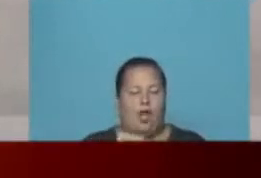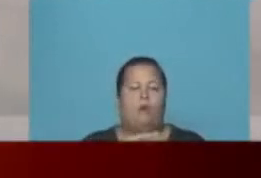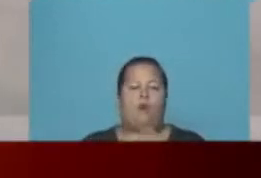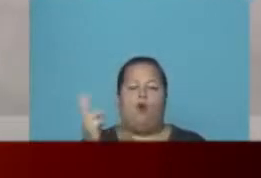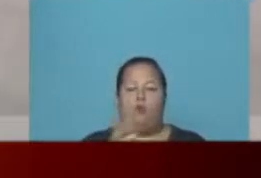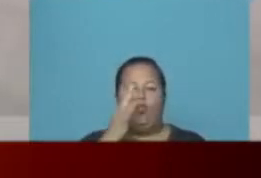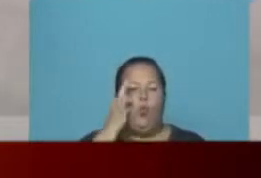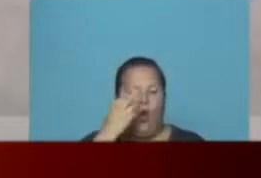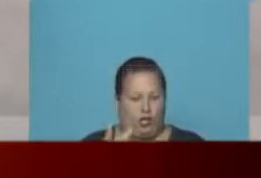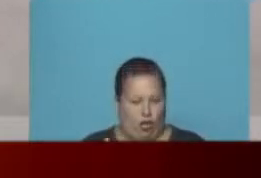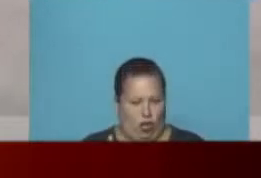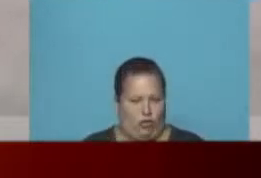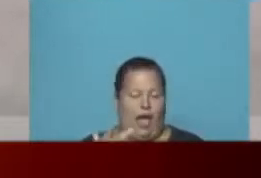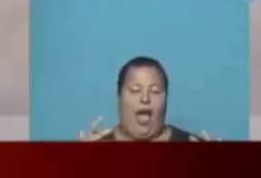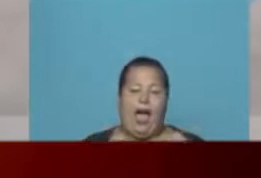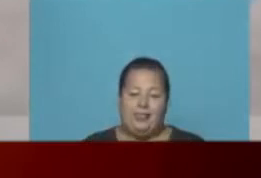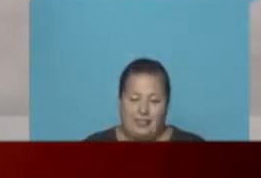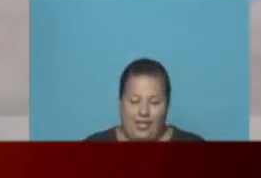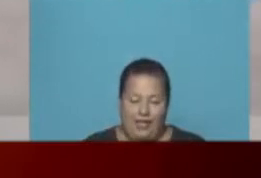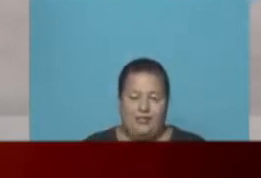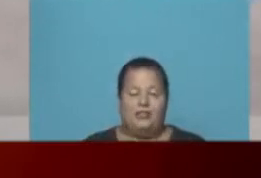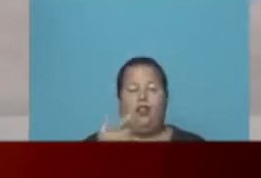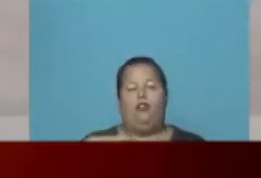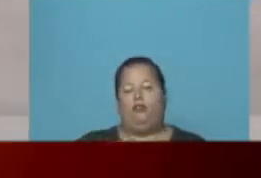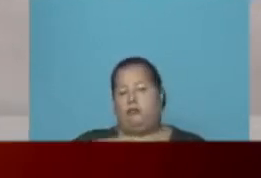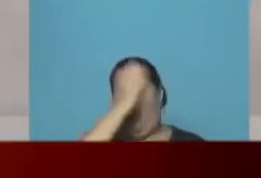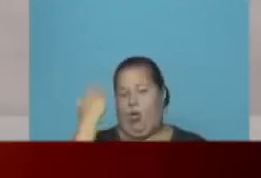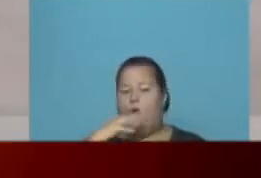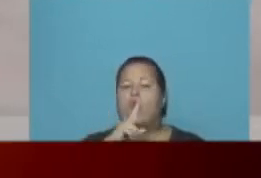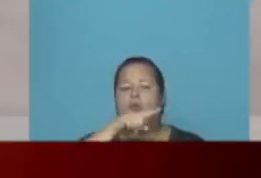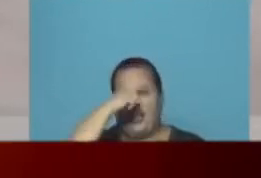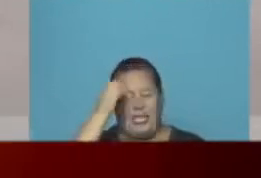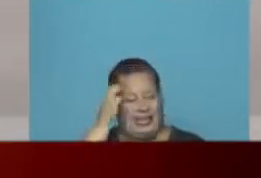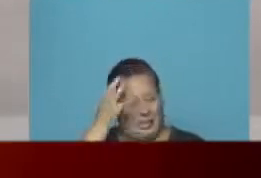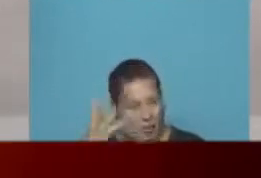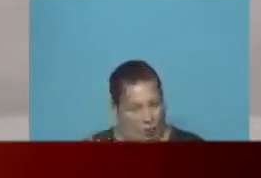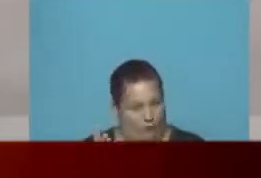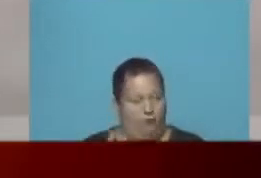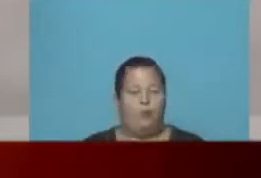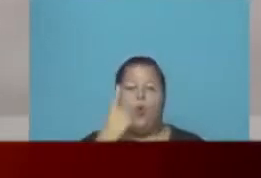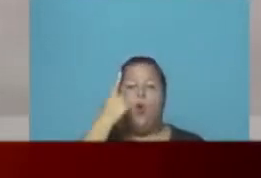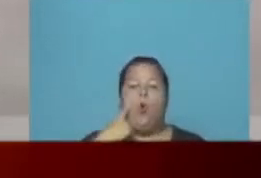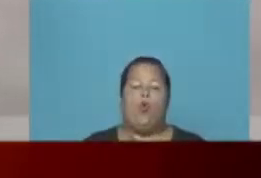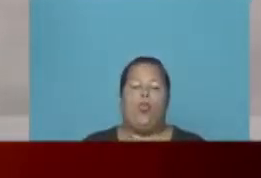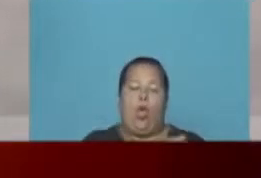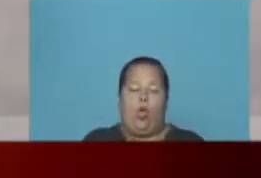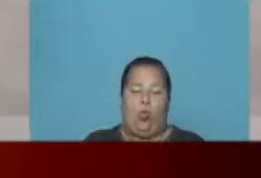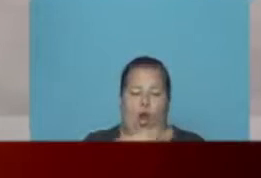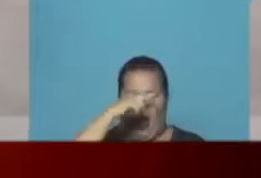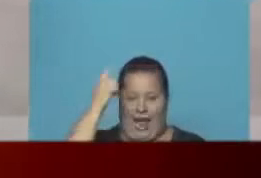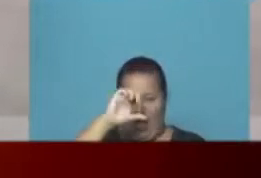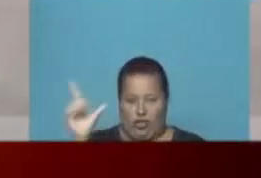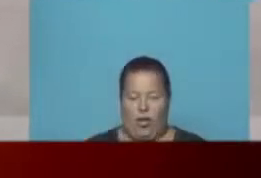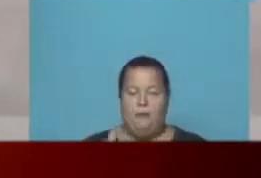esa cubierta había rodado por más de 89.000 y algo de kilómetros, casi